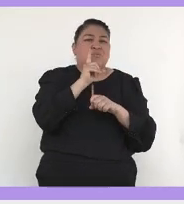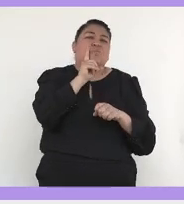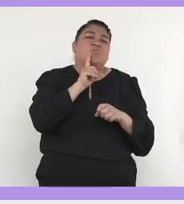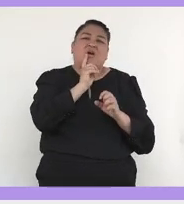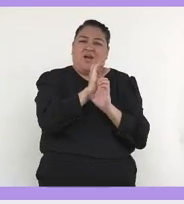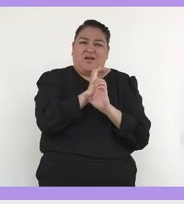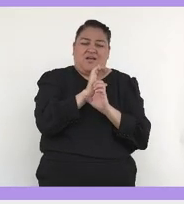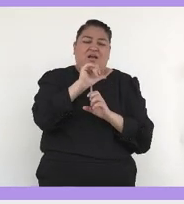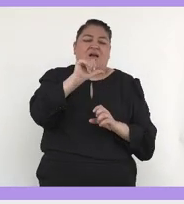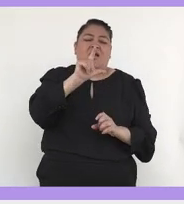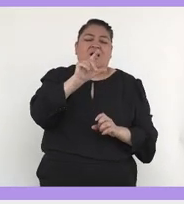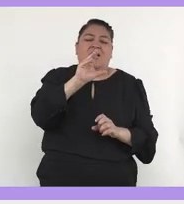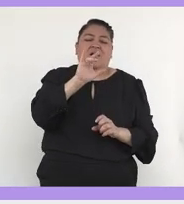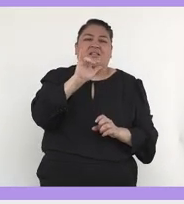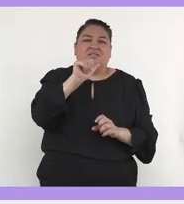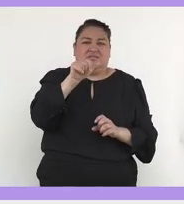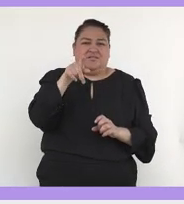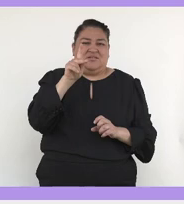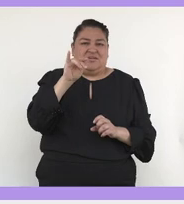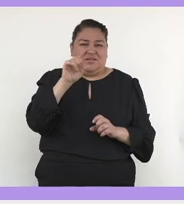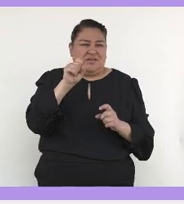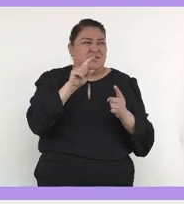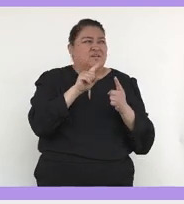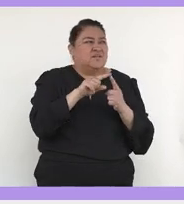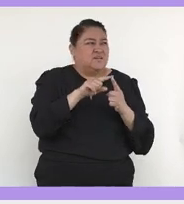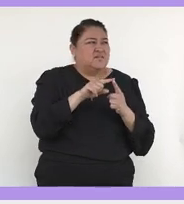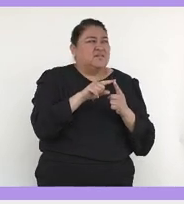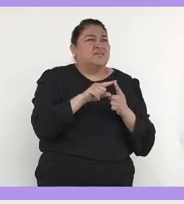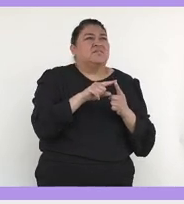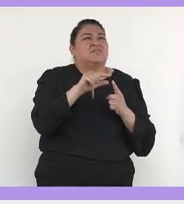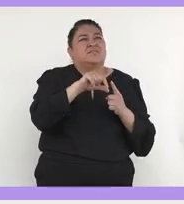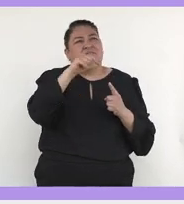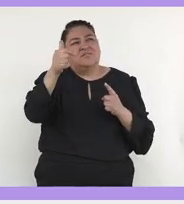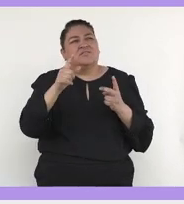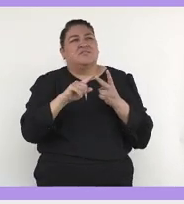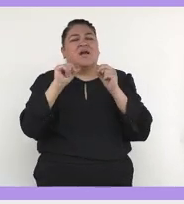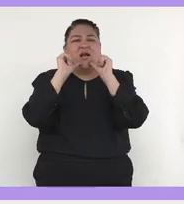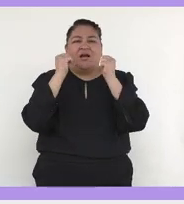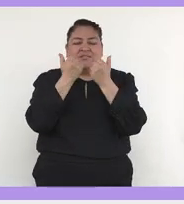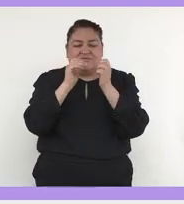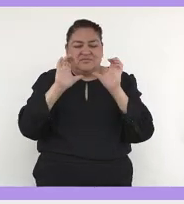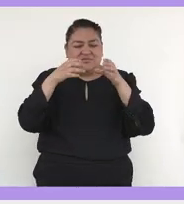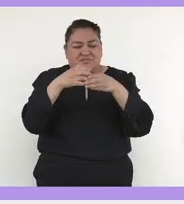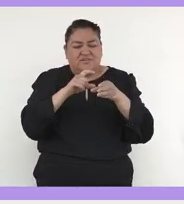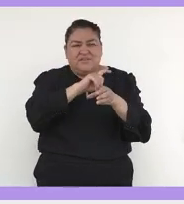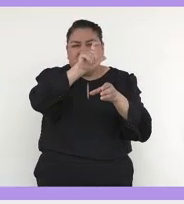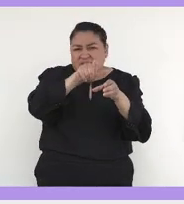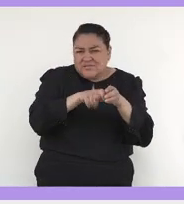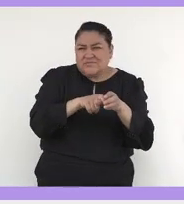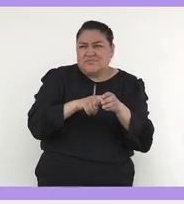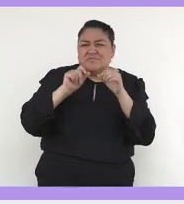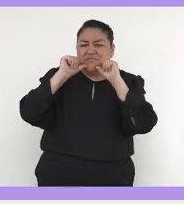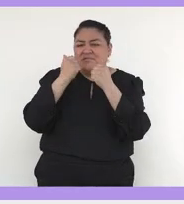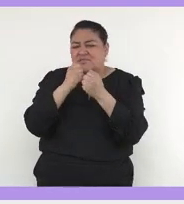No anónima porque claramente Alicia Kiss no es anónima Pero ni la organización es anónima Pero más bien los